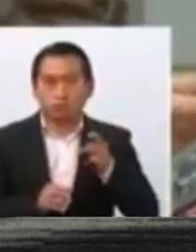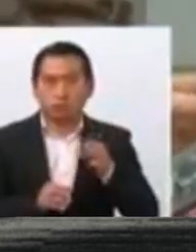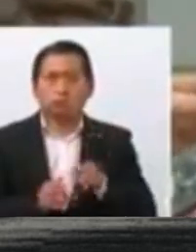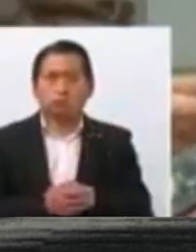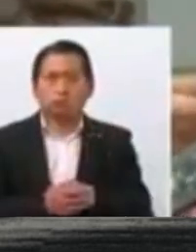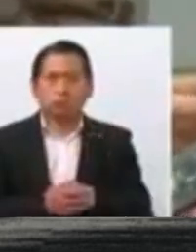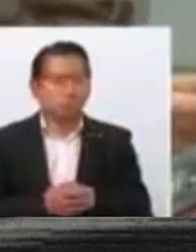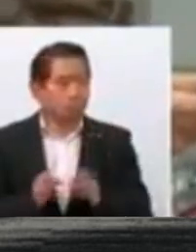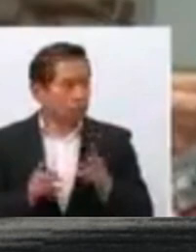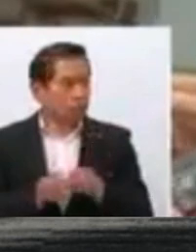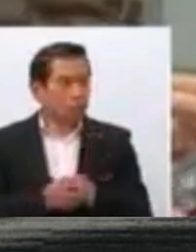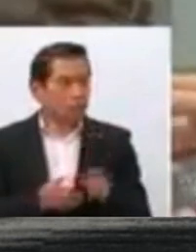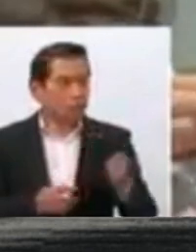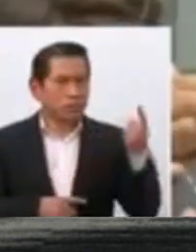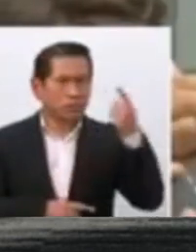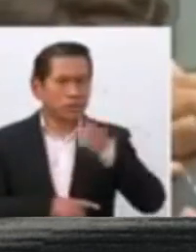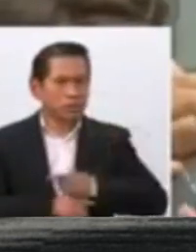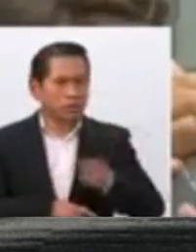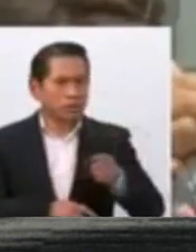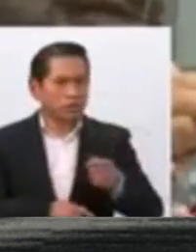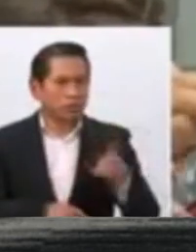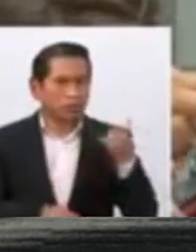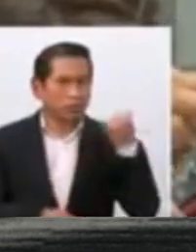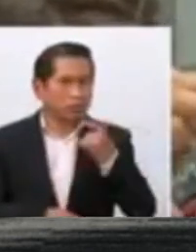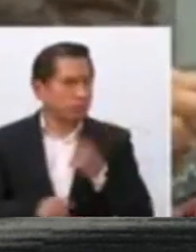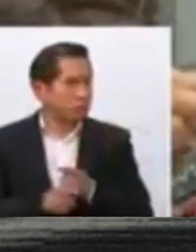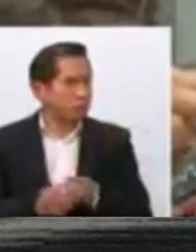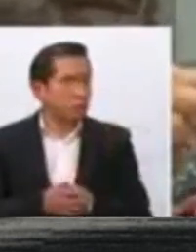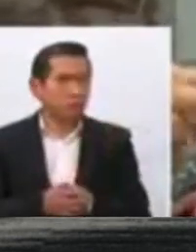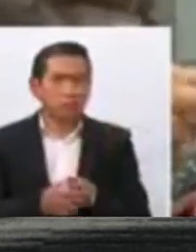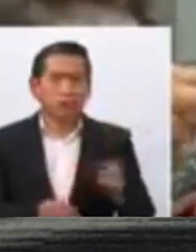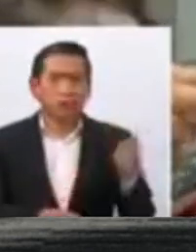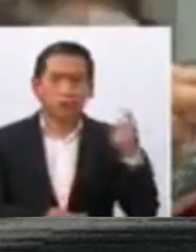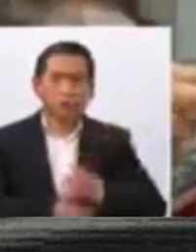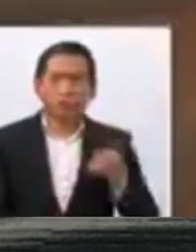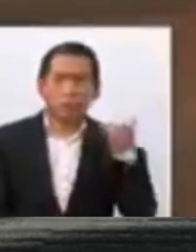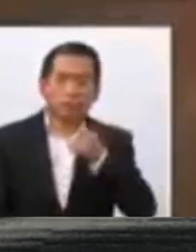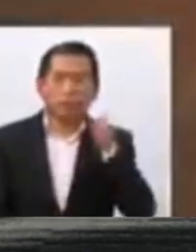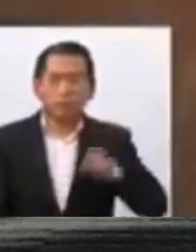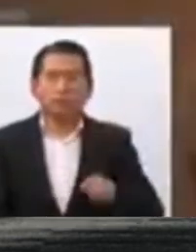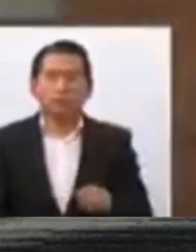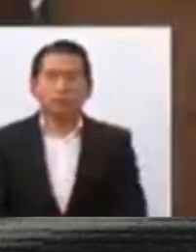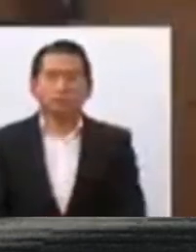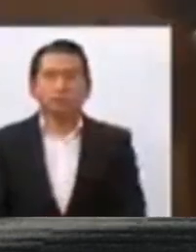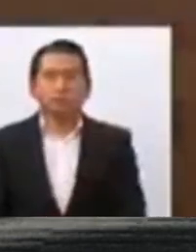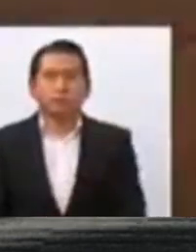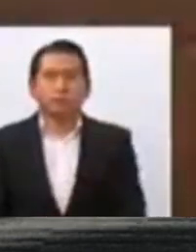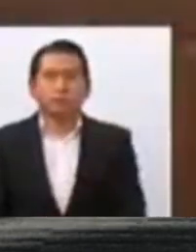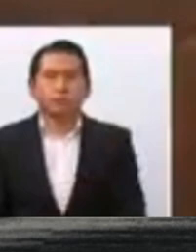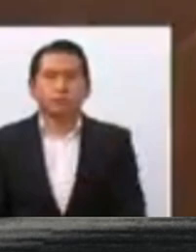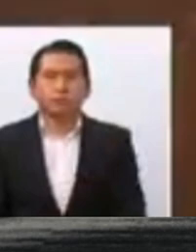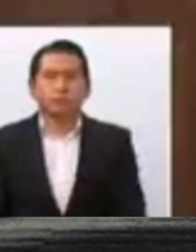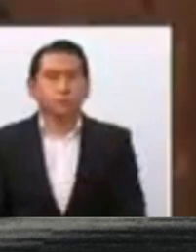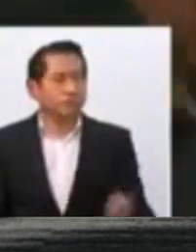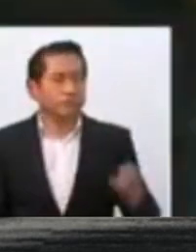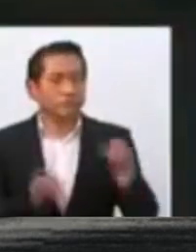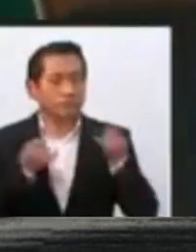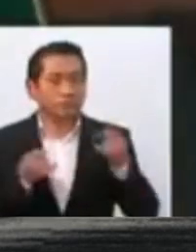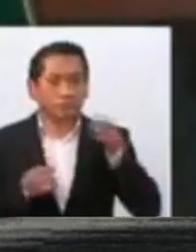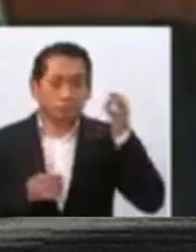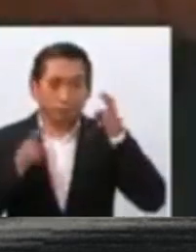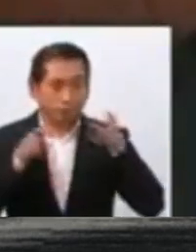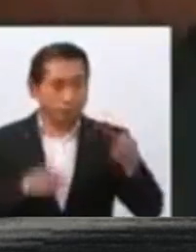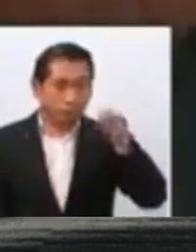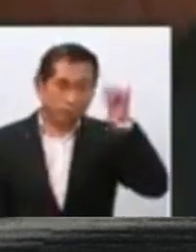Ya. Ese día ya le habría llamado, entonces. Ese día, sí. En declaraciones a la Fiscalía,